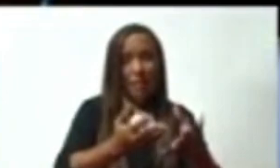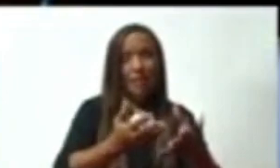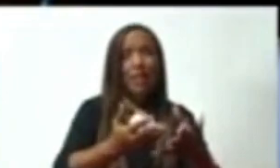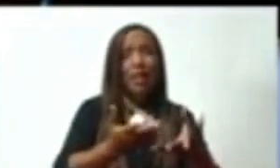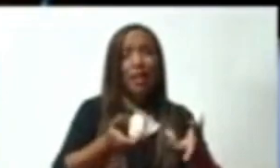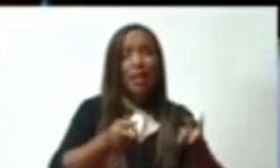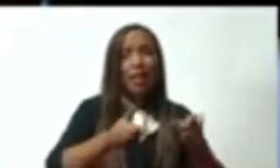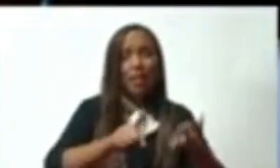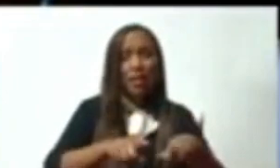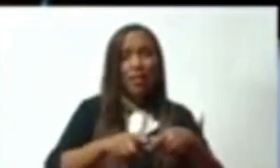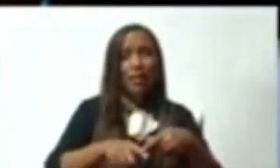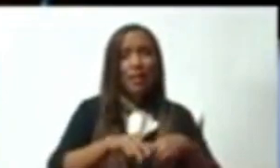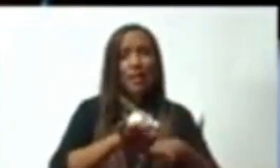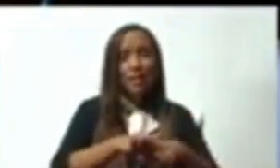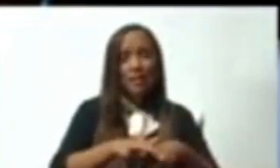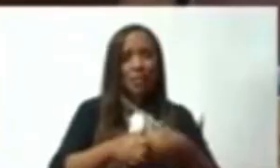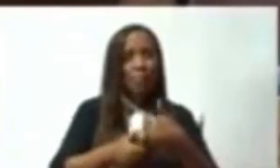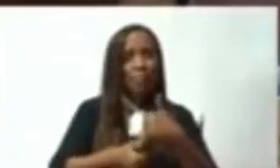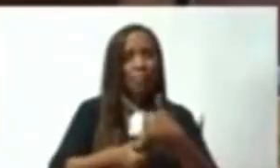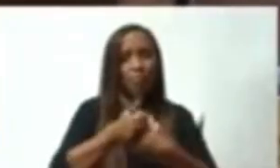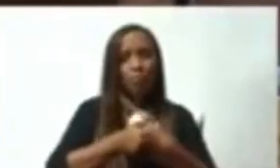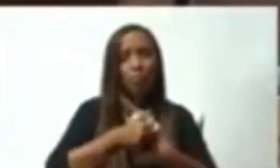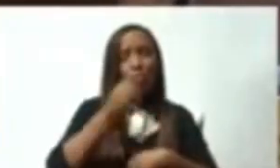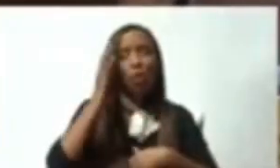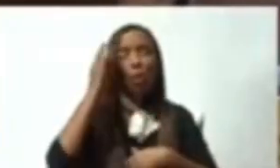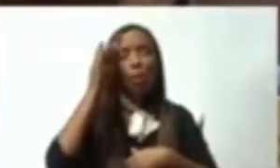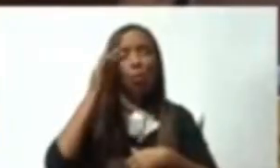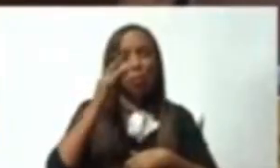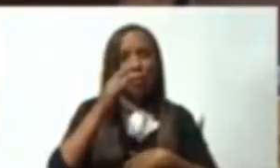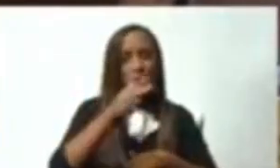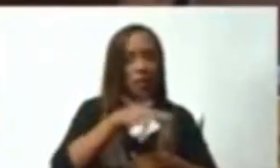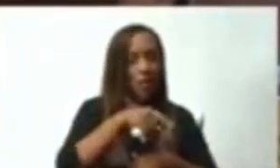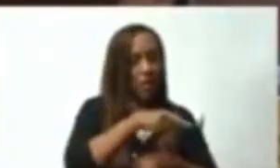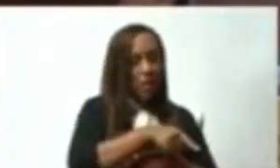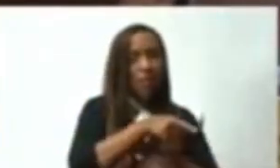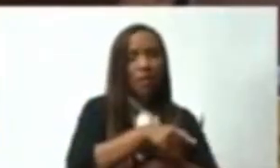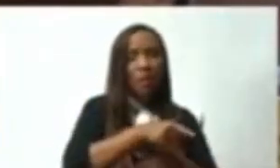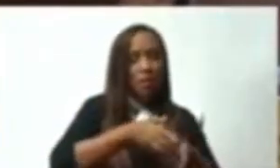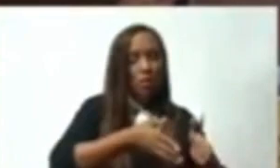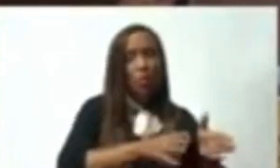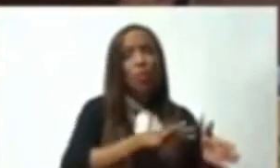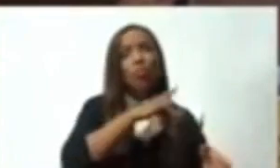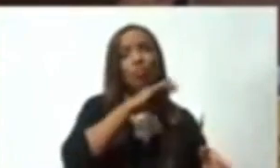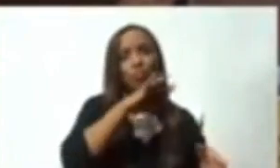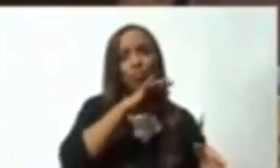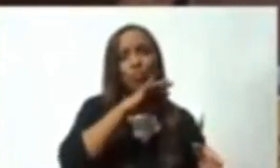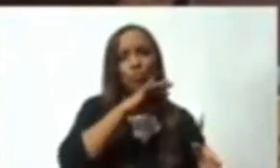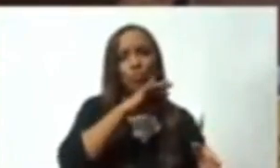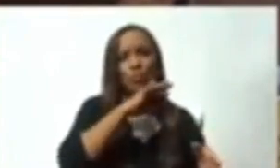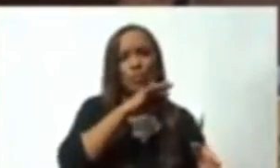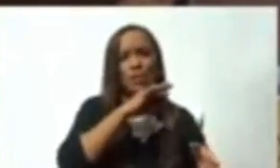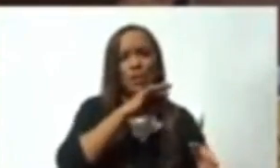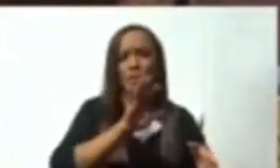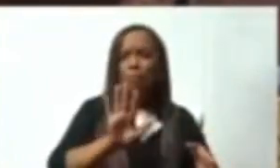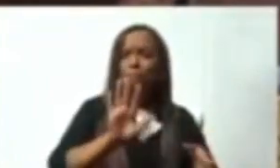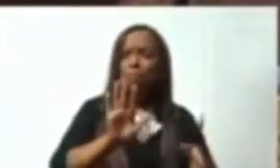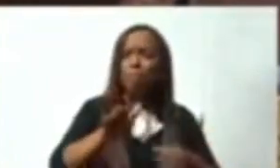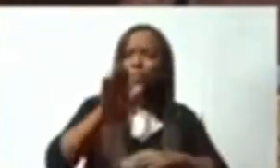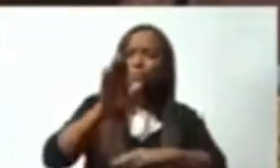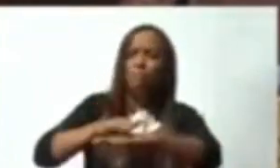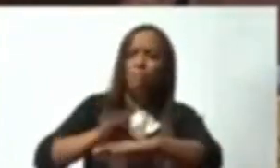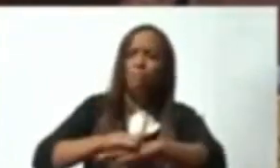borrado. Un momentito, don Mélido, por favor, colegas. Vamos a respetar al colega que está hablando.